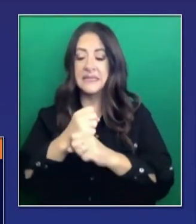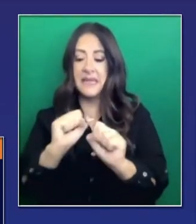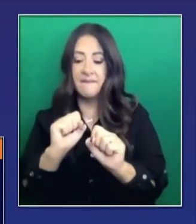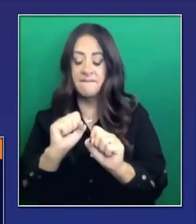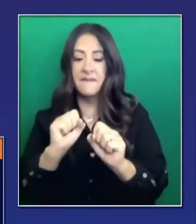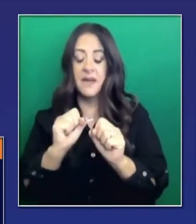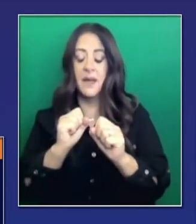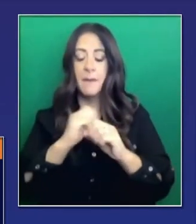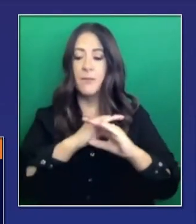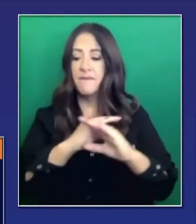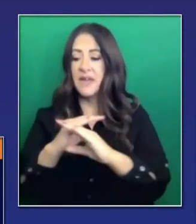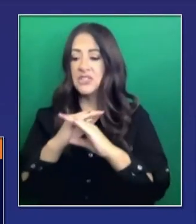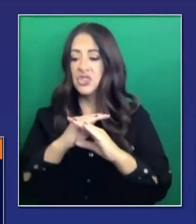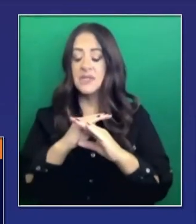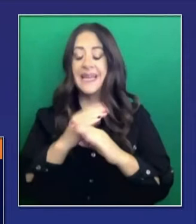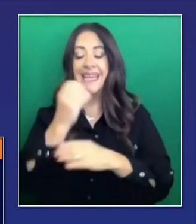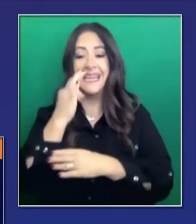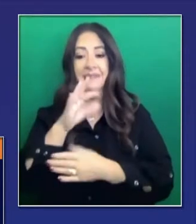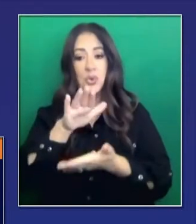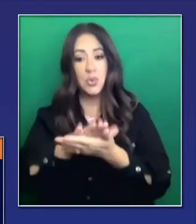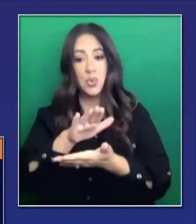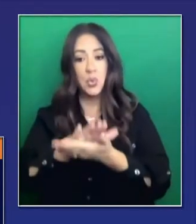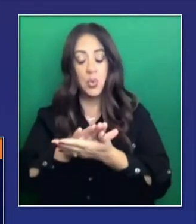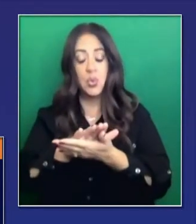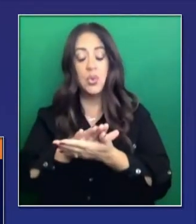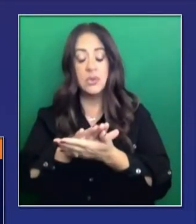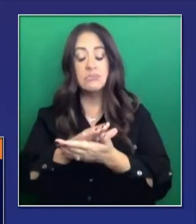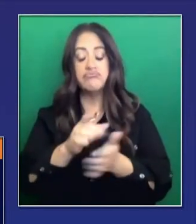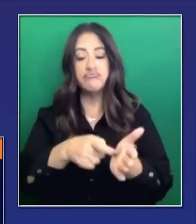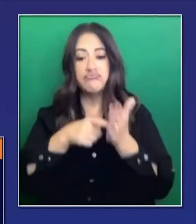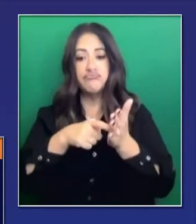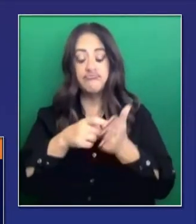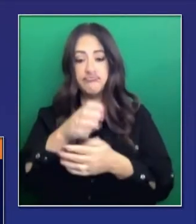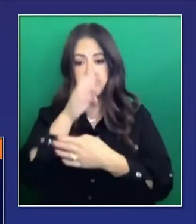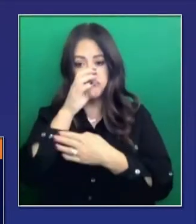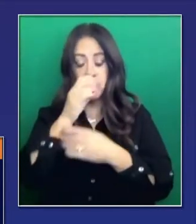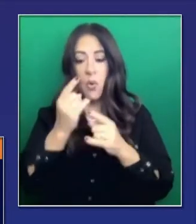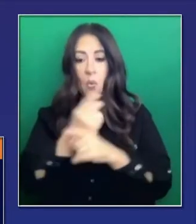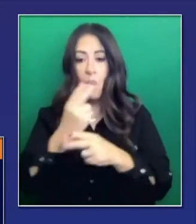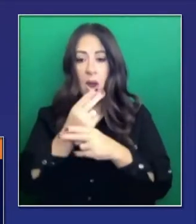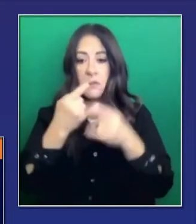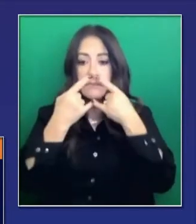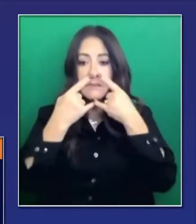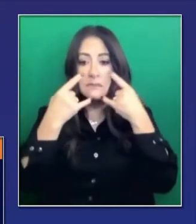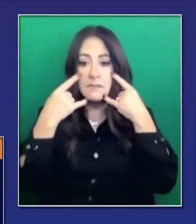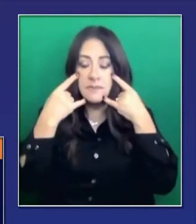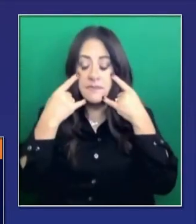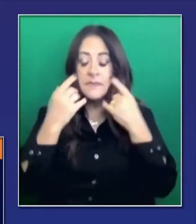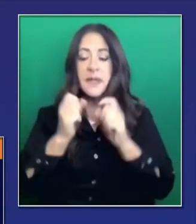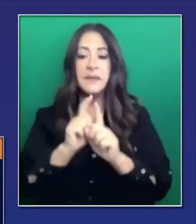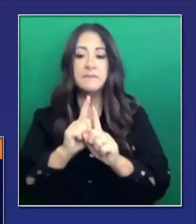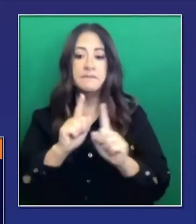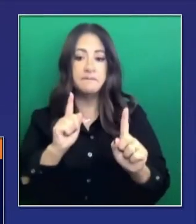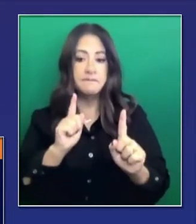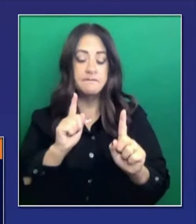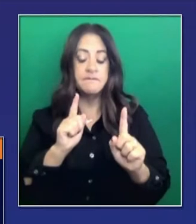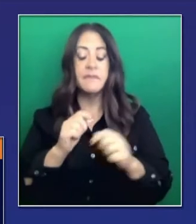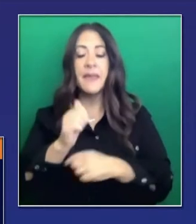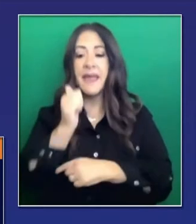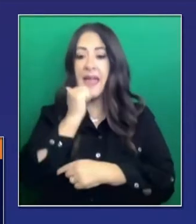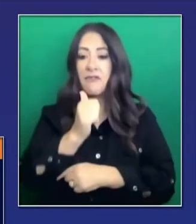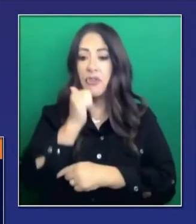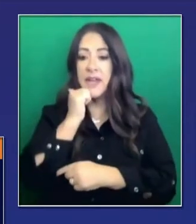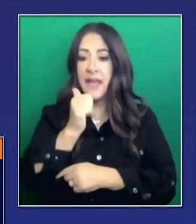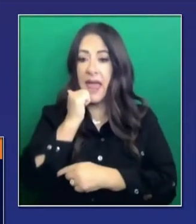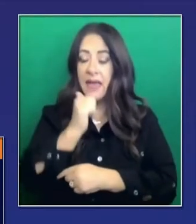Y si se concentran en el uso de mascarillas, el distanciamiento físico, si lo consideran todos los días,